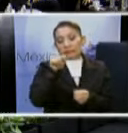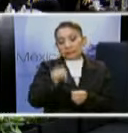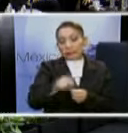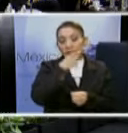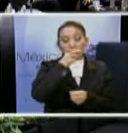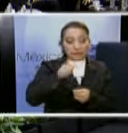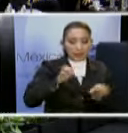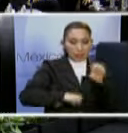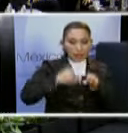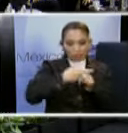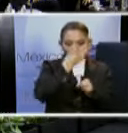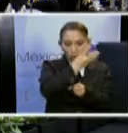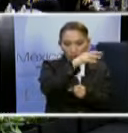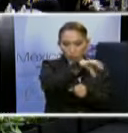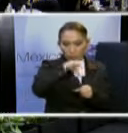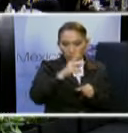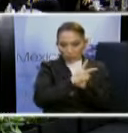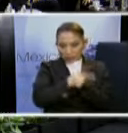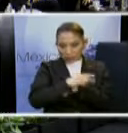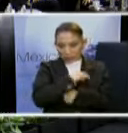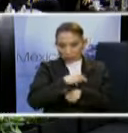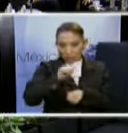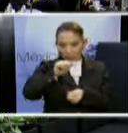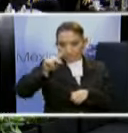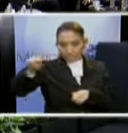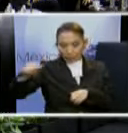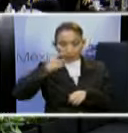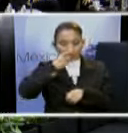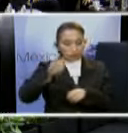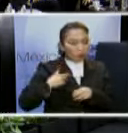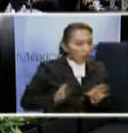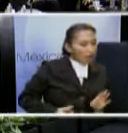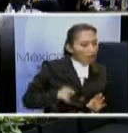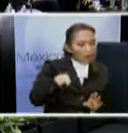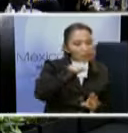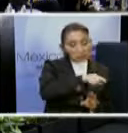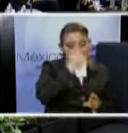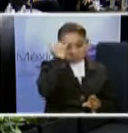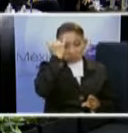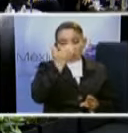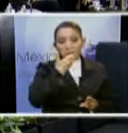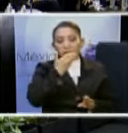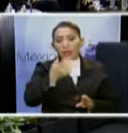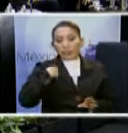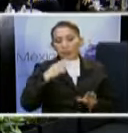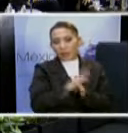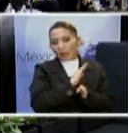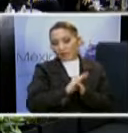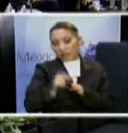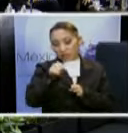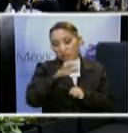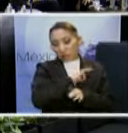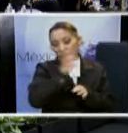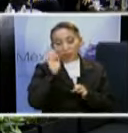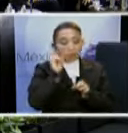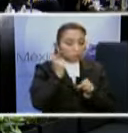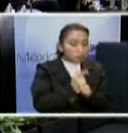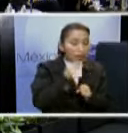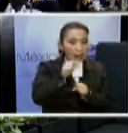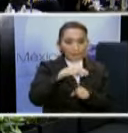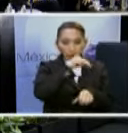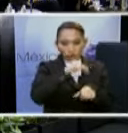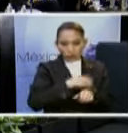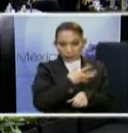los embajadores de los 4 países miembros de la AP expusieron las características de esta iniciativa y las ventajas que de ésta se desprenden. En